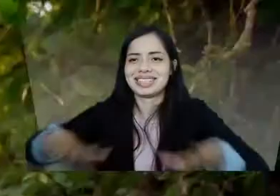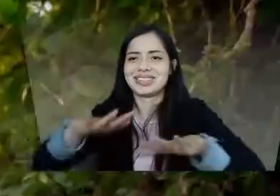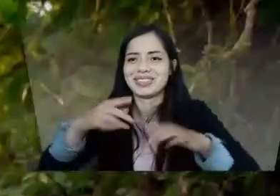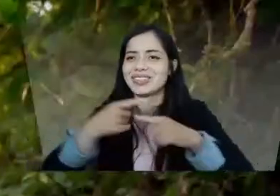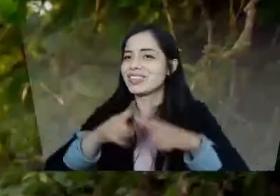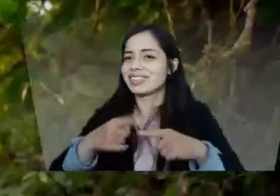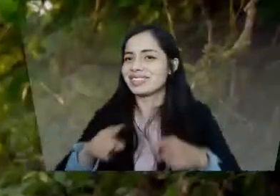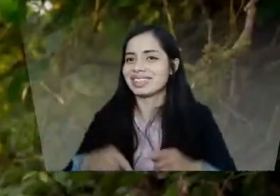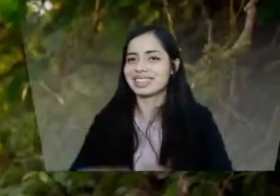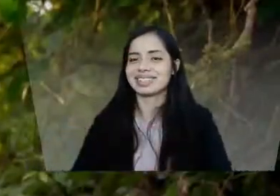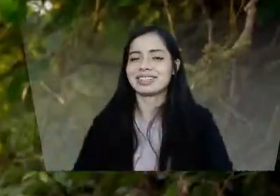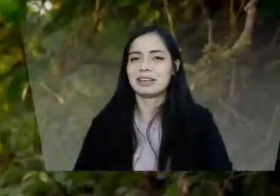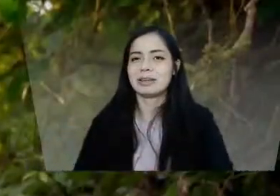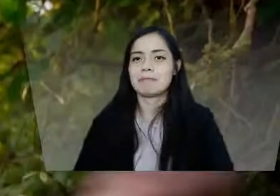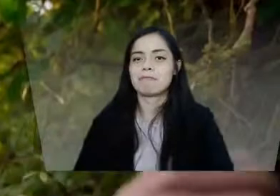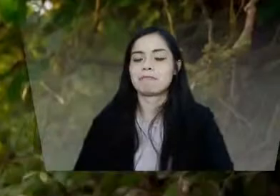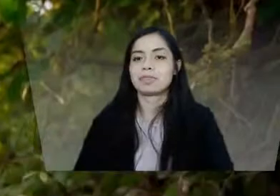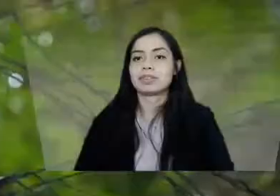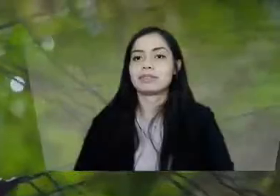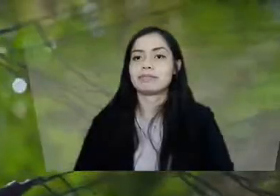Sí.